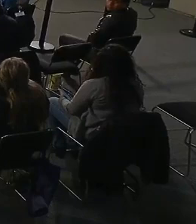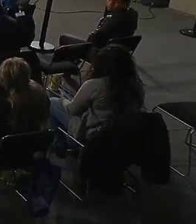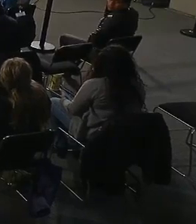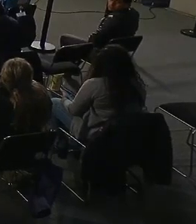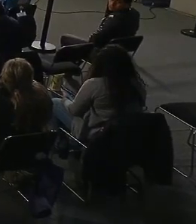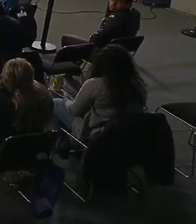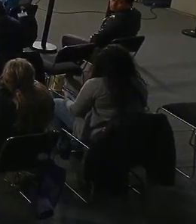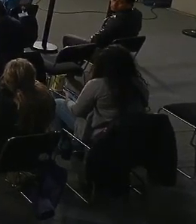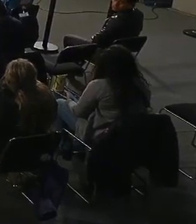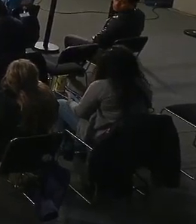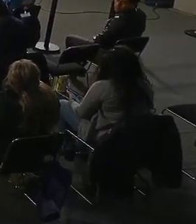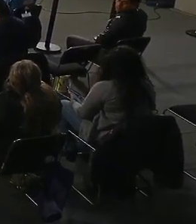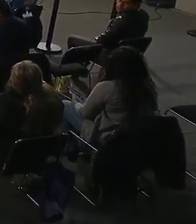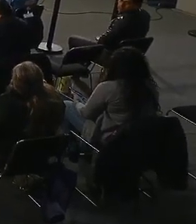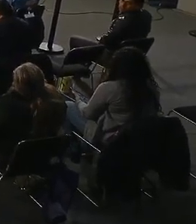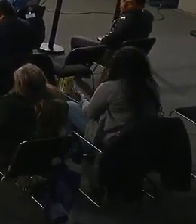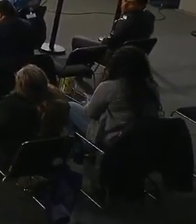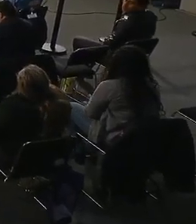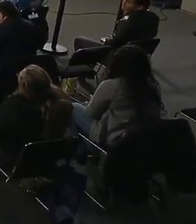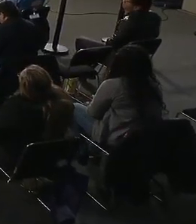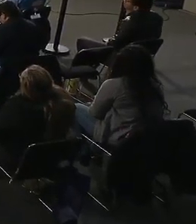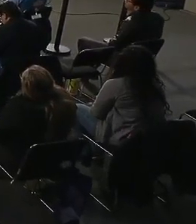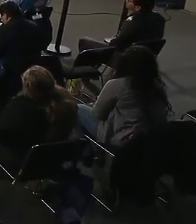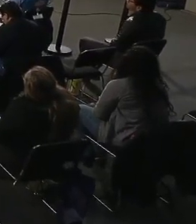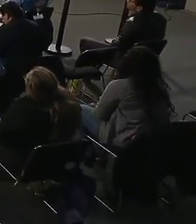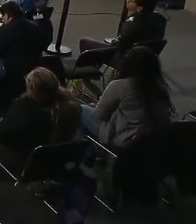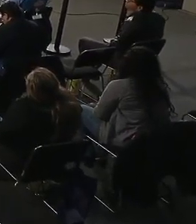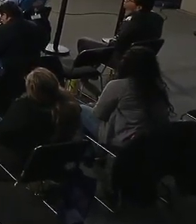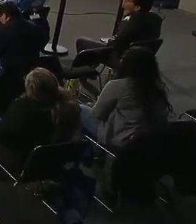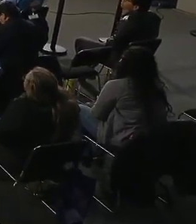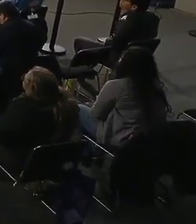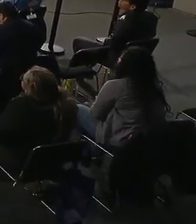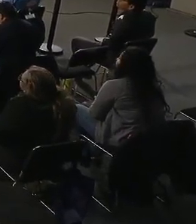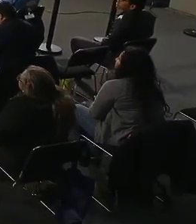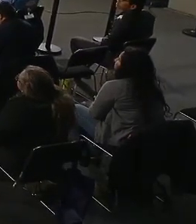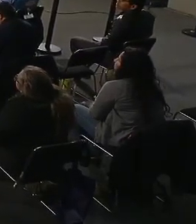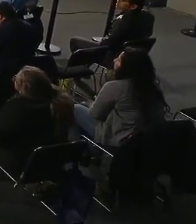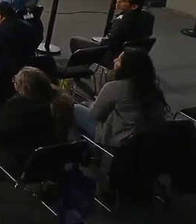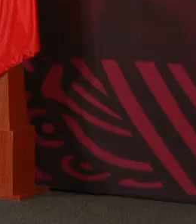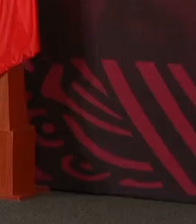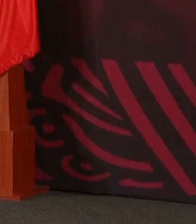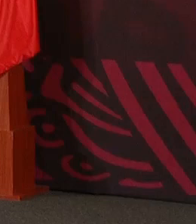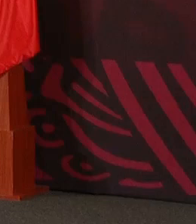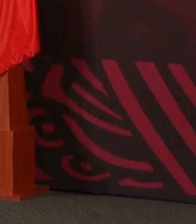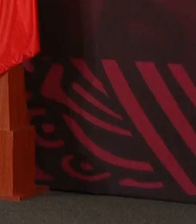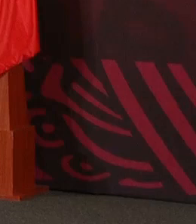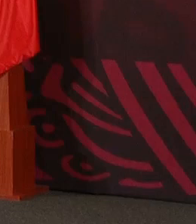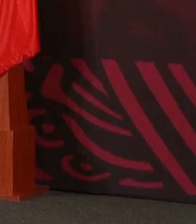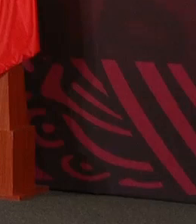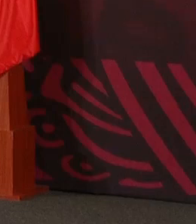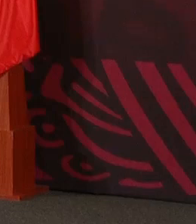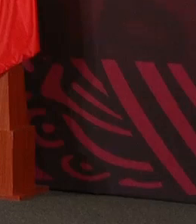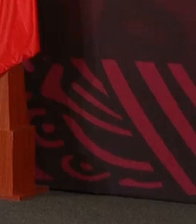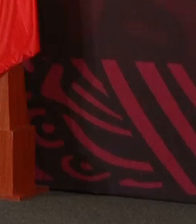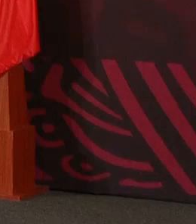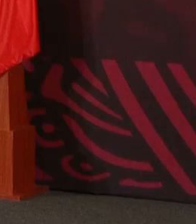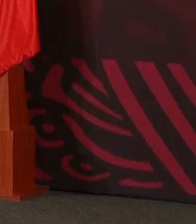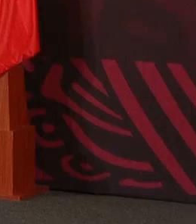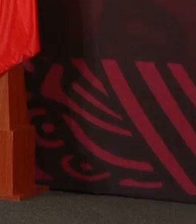lo vamos a terminar en junio a ver ponlo otra vez eso que ven a ver si se puede